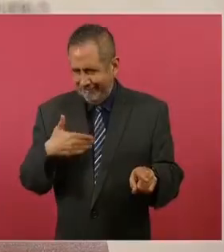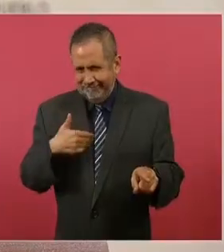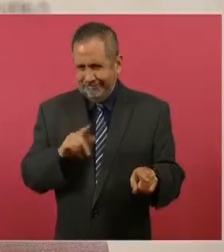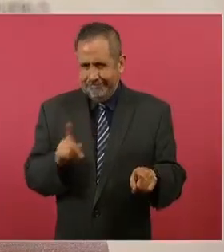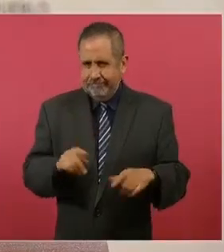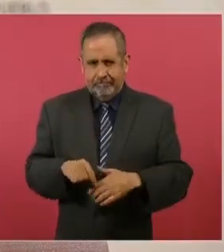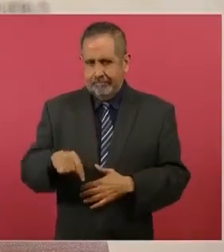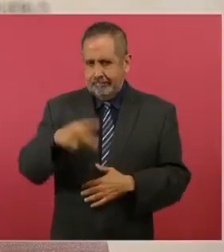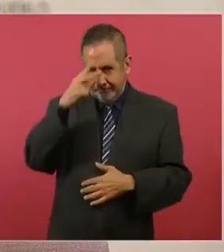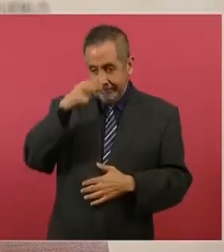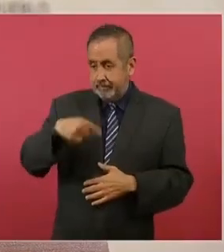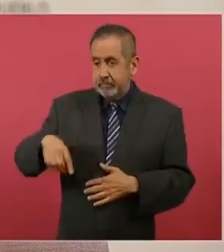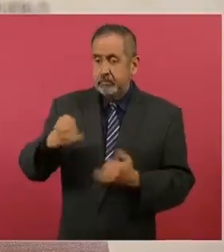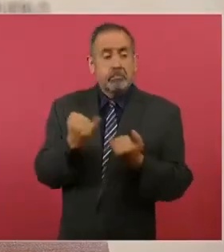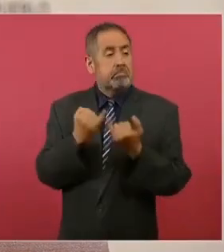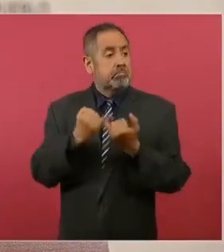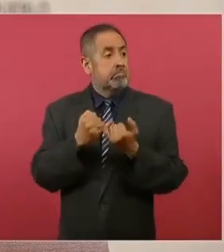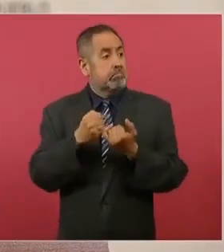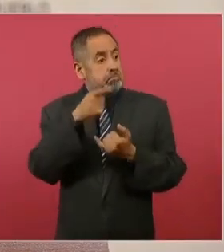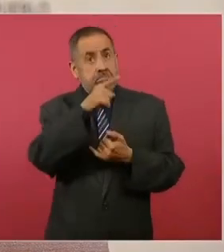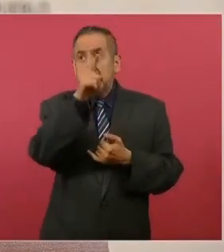En México, nosotros,